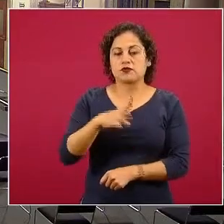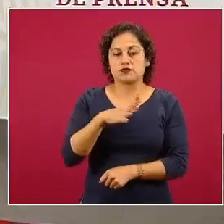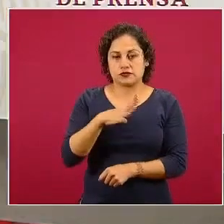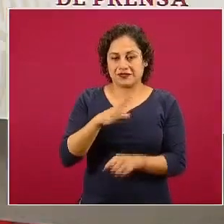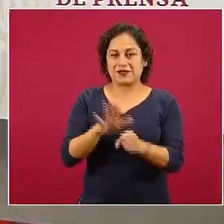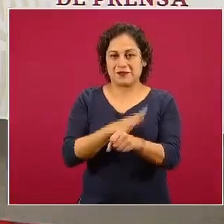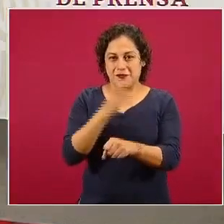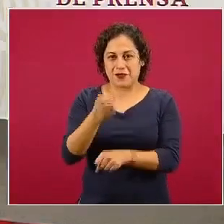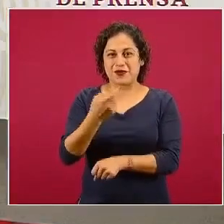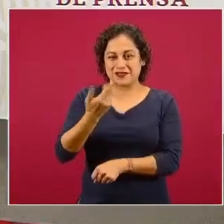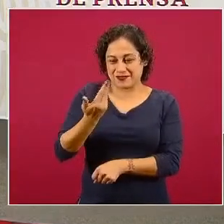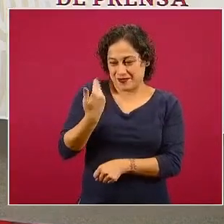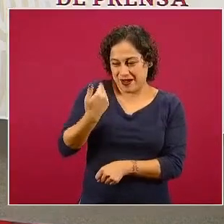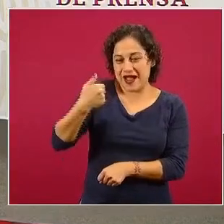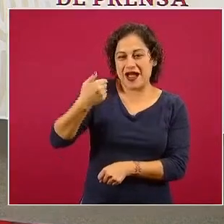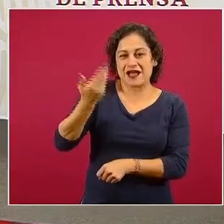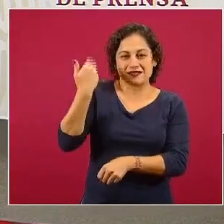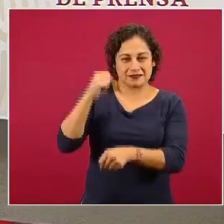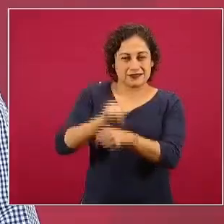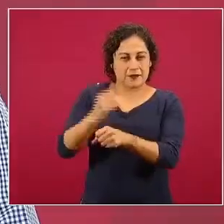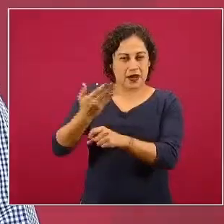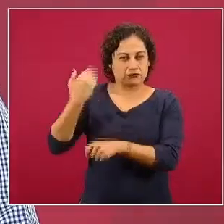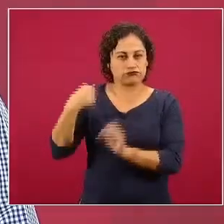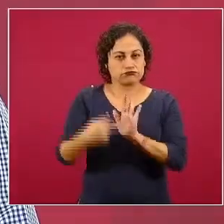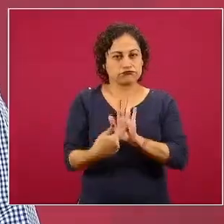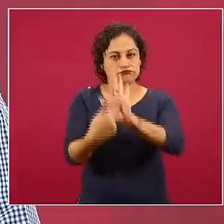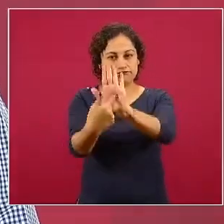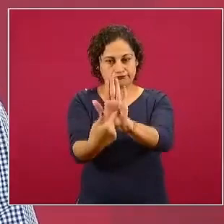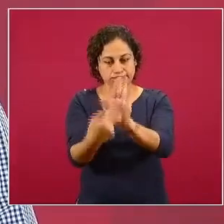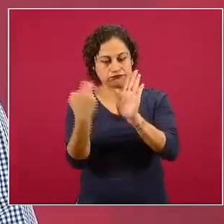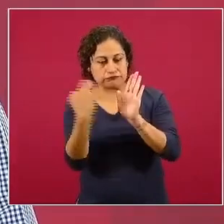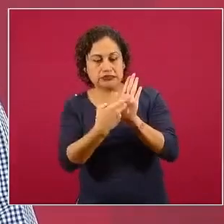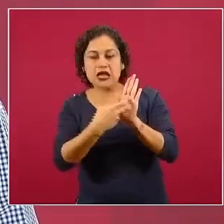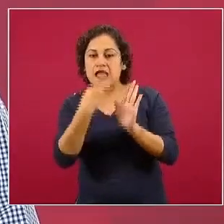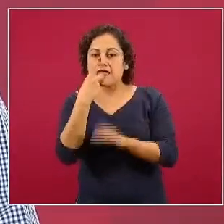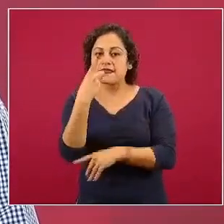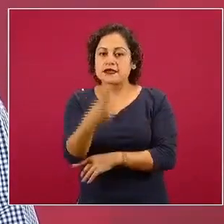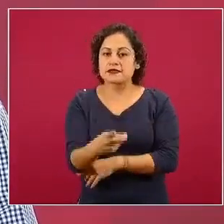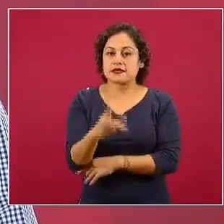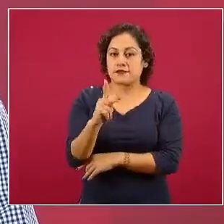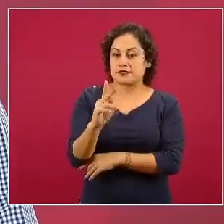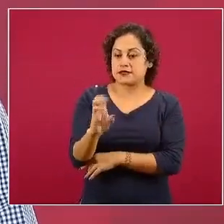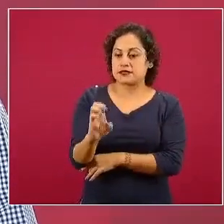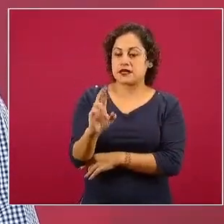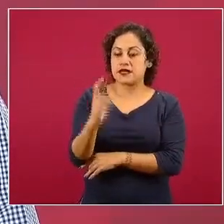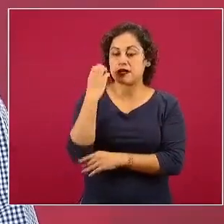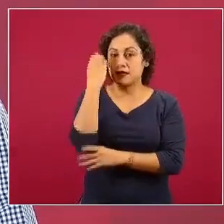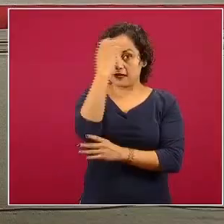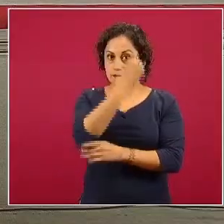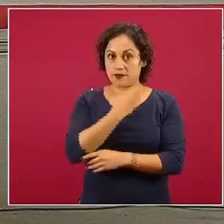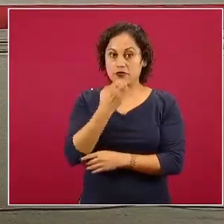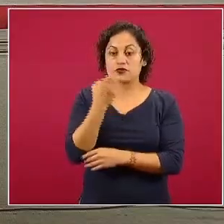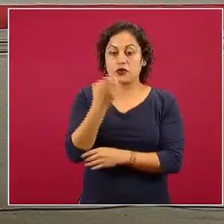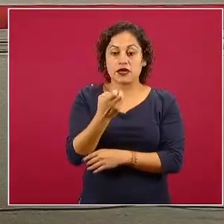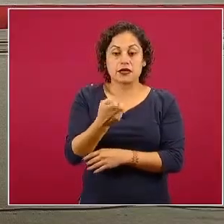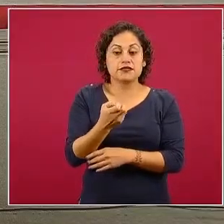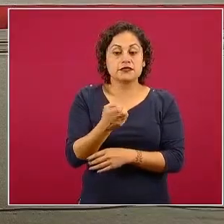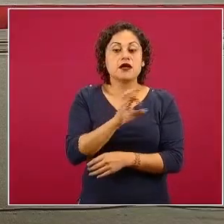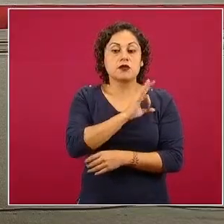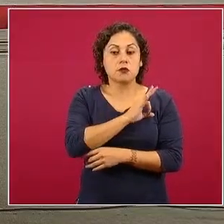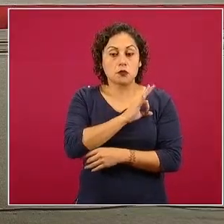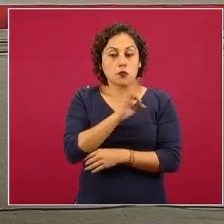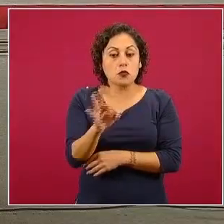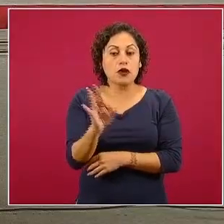cuadro previo que presentamos hace algunas semanas que si vamos a utilizar la prueba PCR, esta todavía puede tomarse en